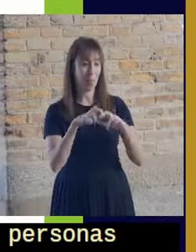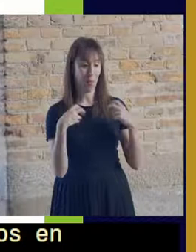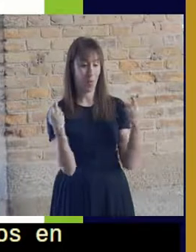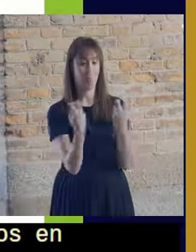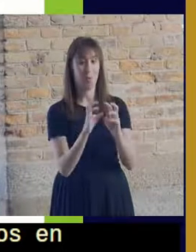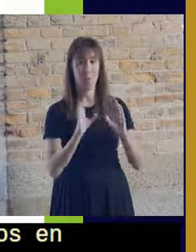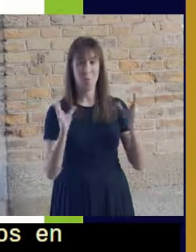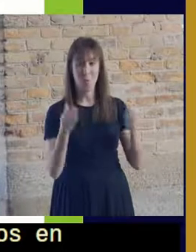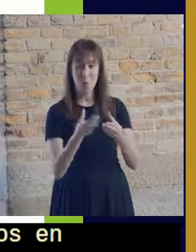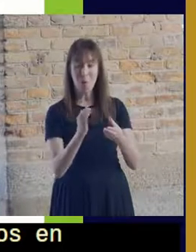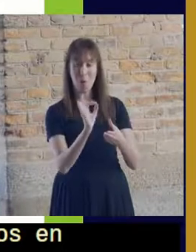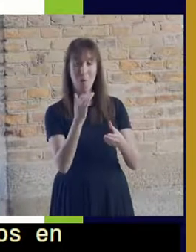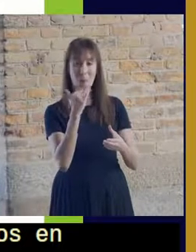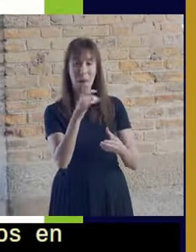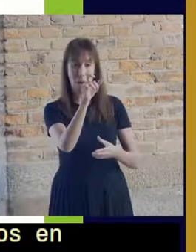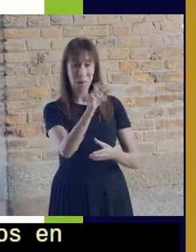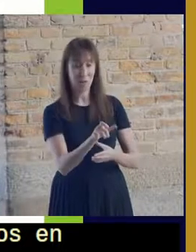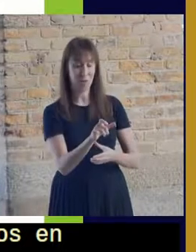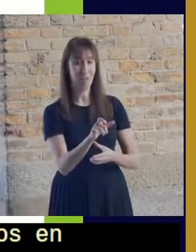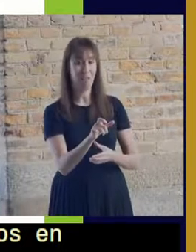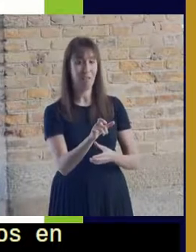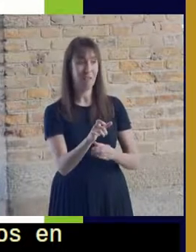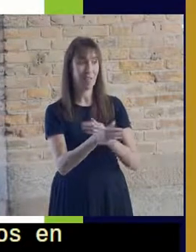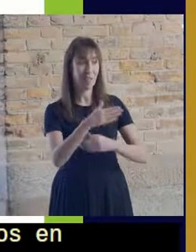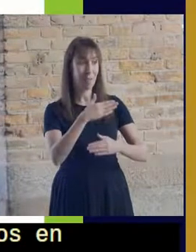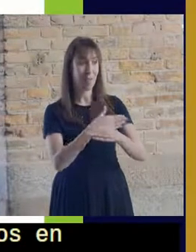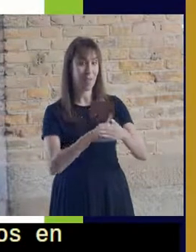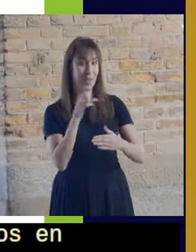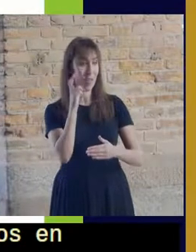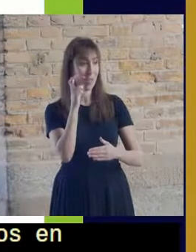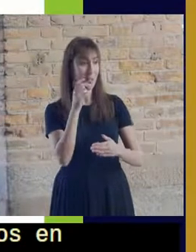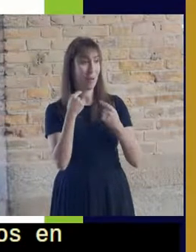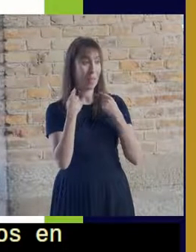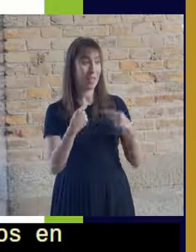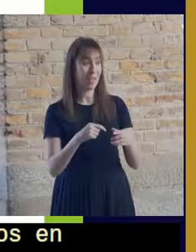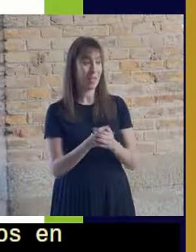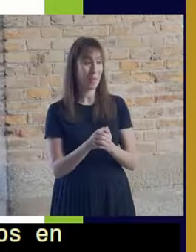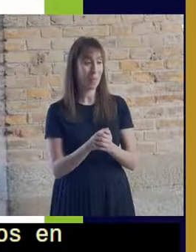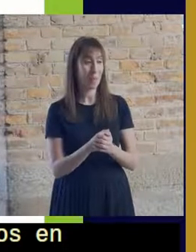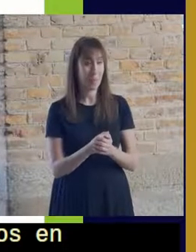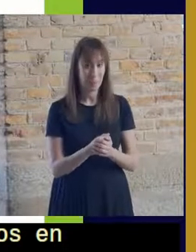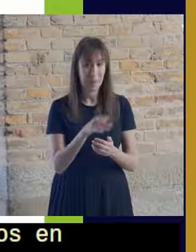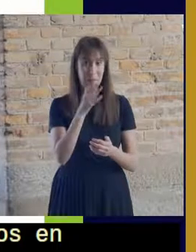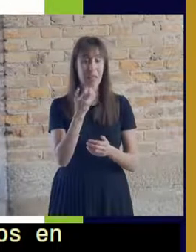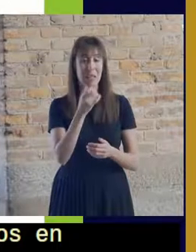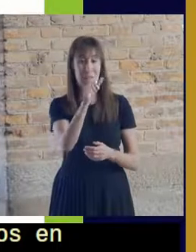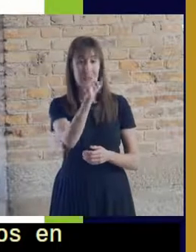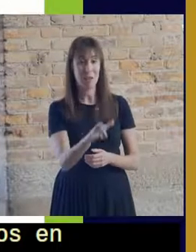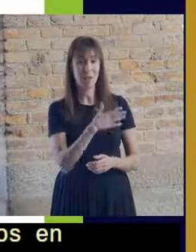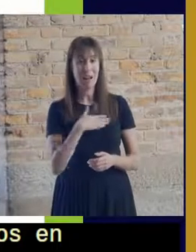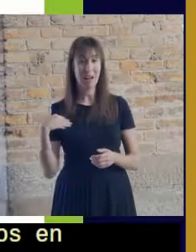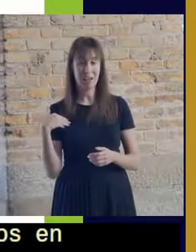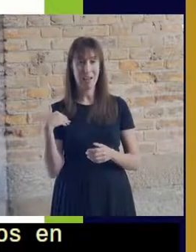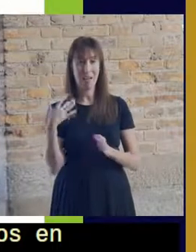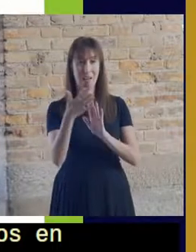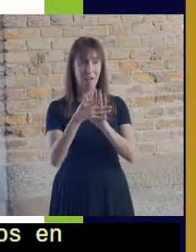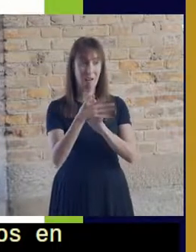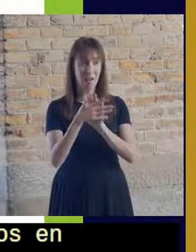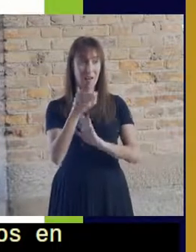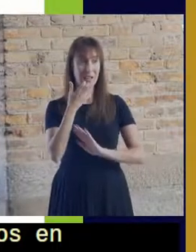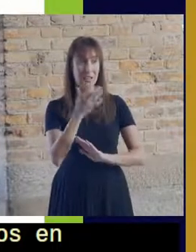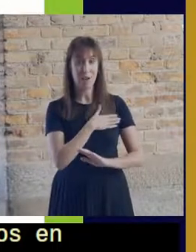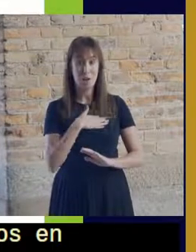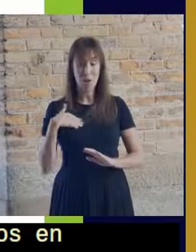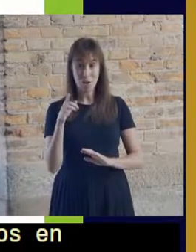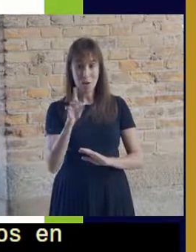tal pues ahí la persona con discapacidad auditiva está perdida porque en el momento que una persona quiere hablar mientras que como no se levanta la